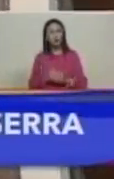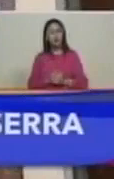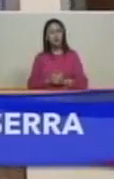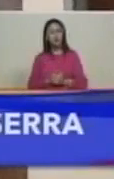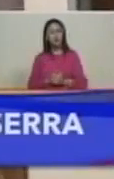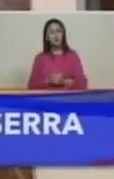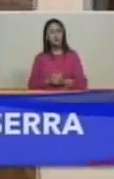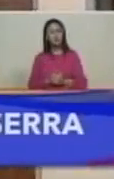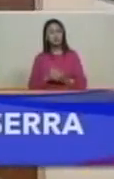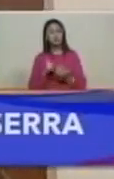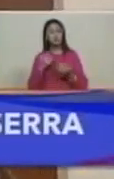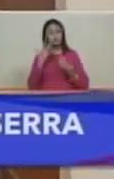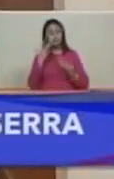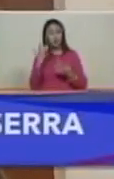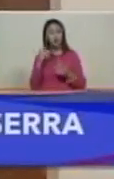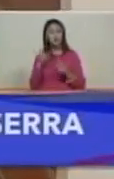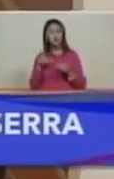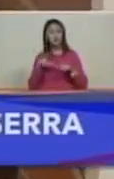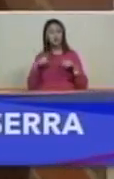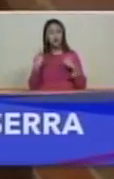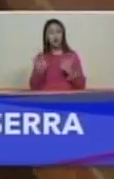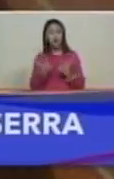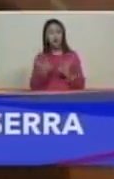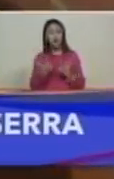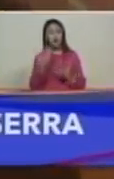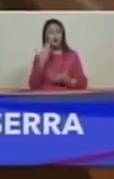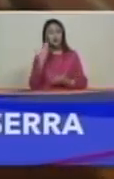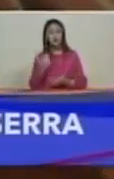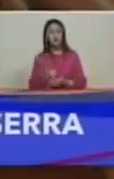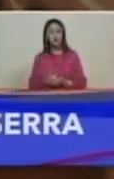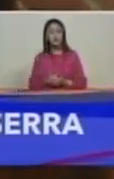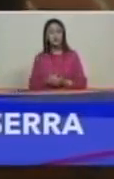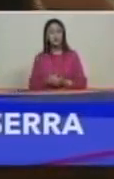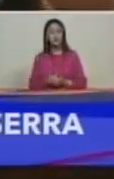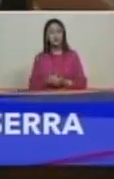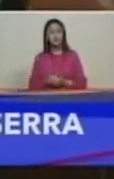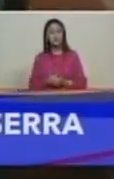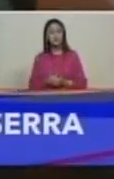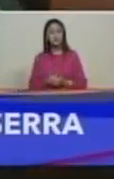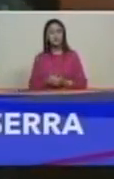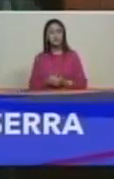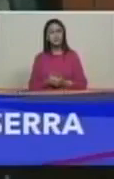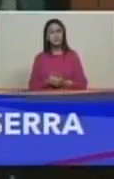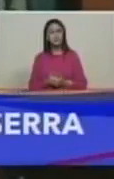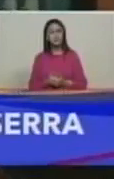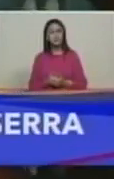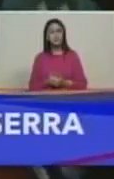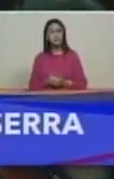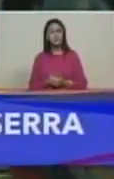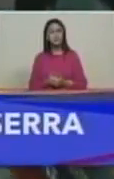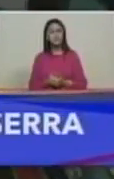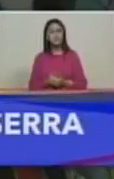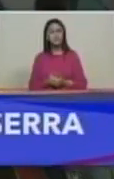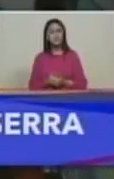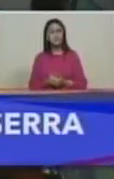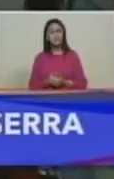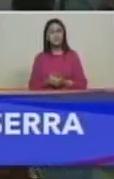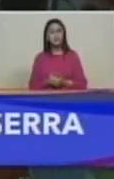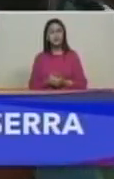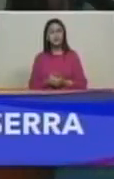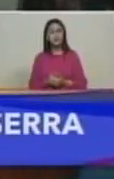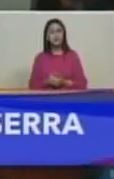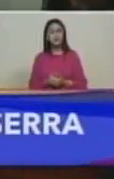ve esta sala, donde tenemos a nuestro facilitador del CEBIT que imparte pues las clases a los